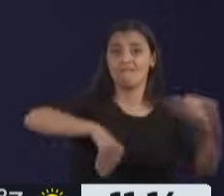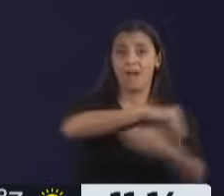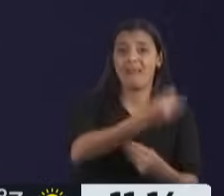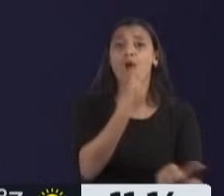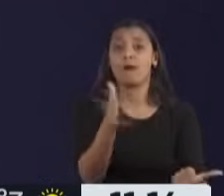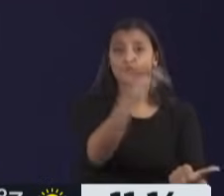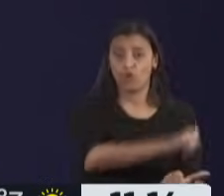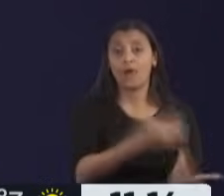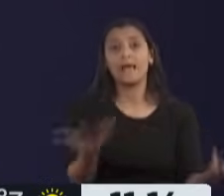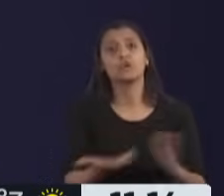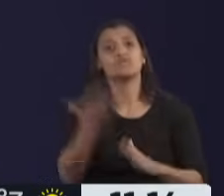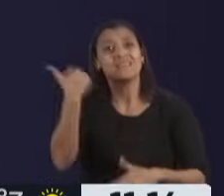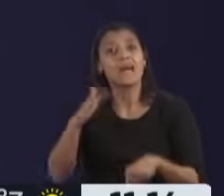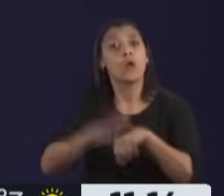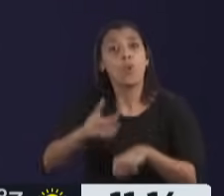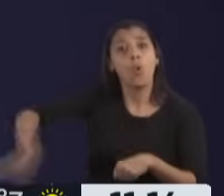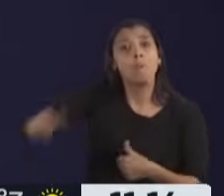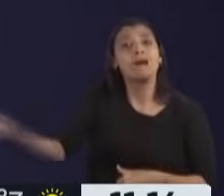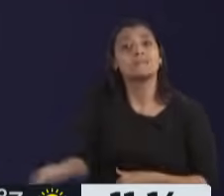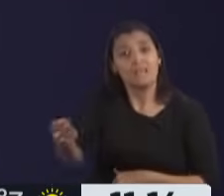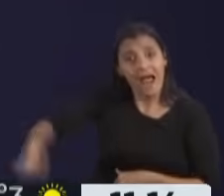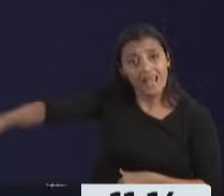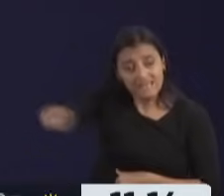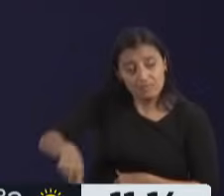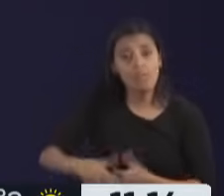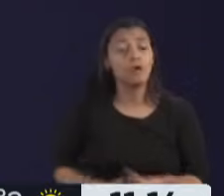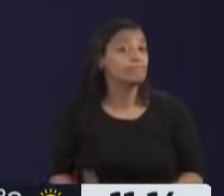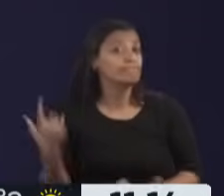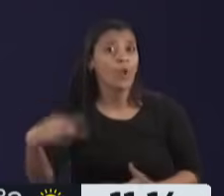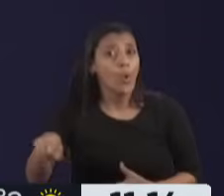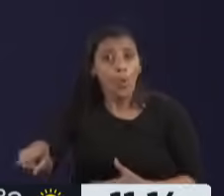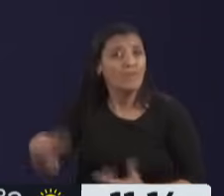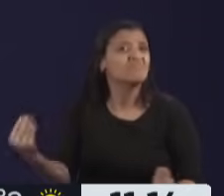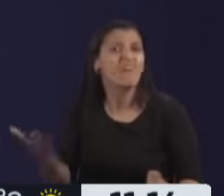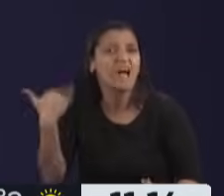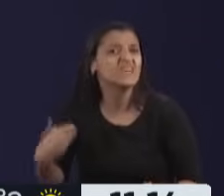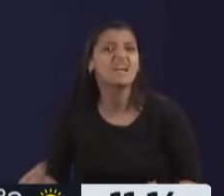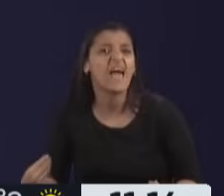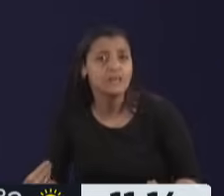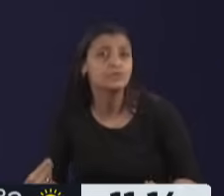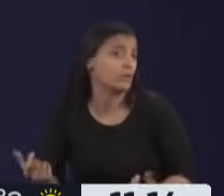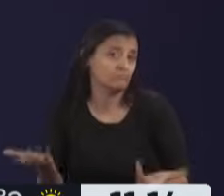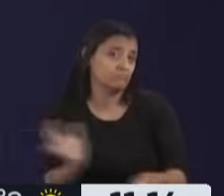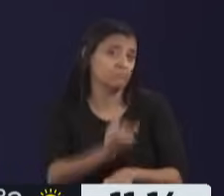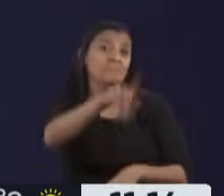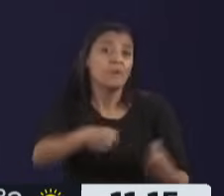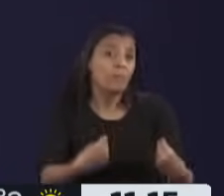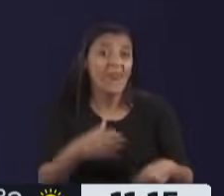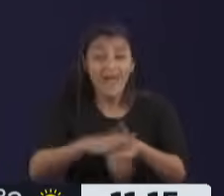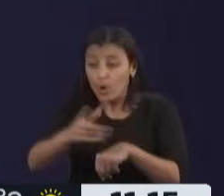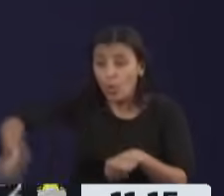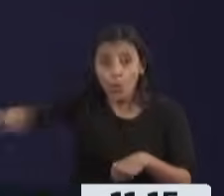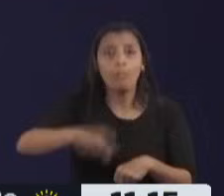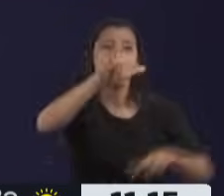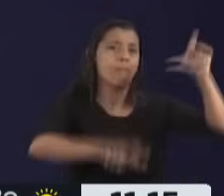ayer el sindicalismo lo único que hizo fue generar que gente no tenga un plato de